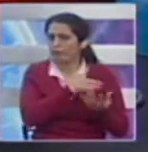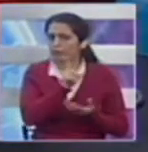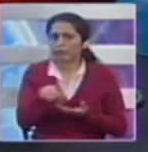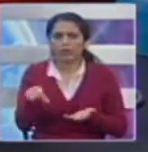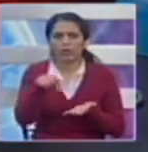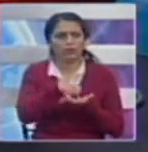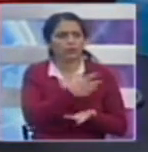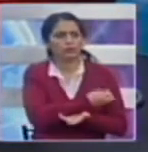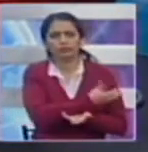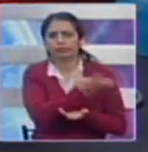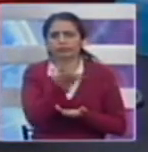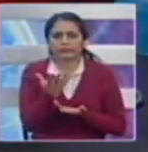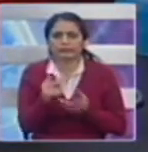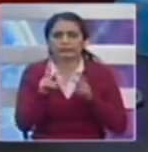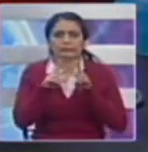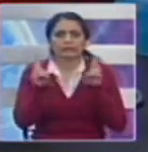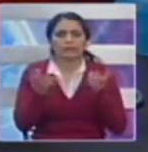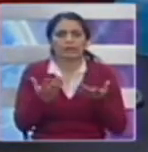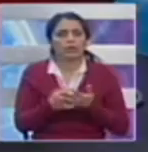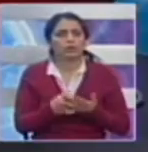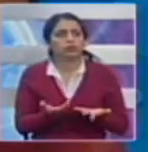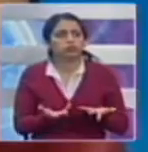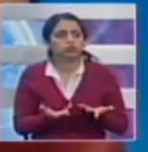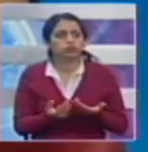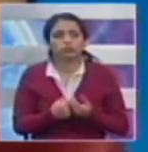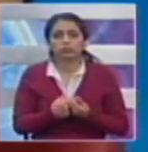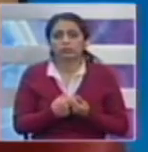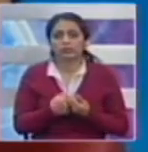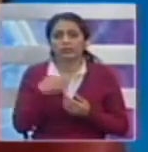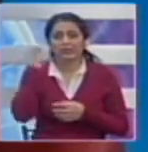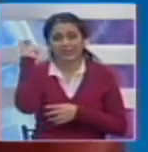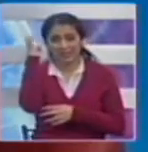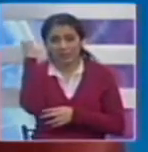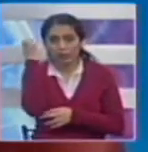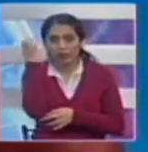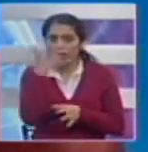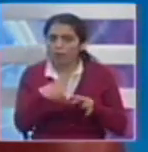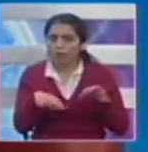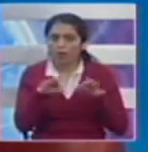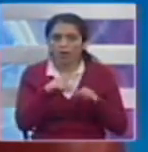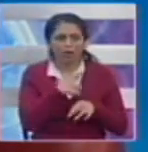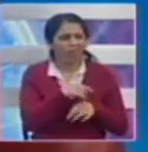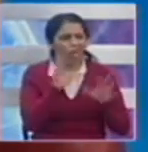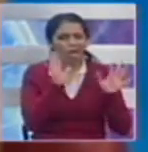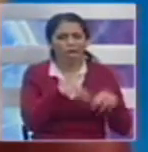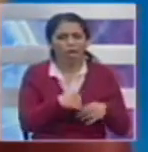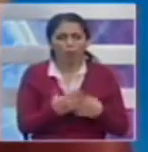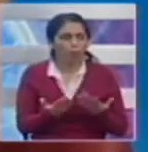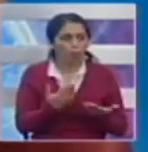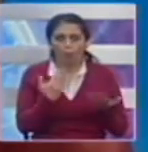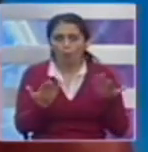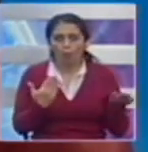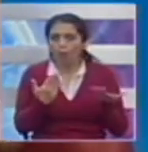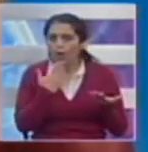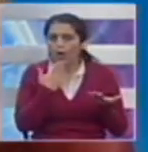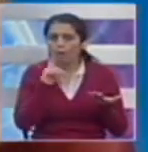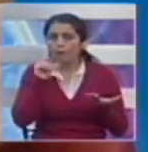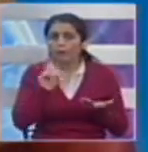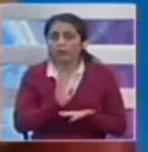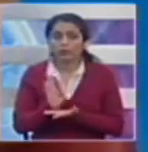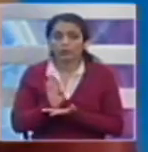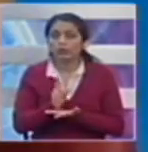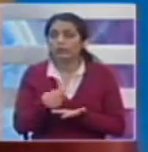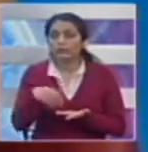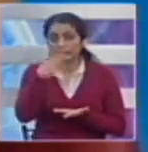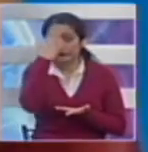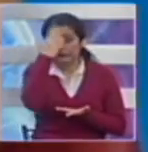sobre este tema de las emergencias versus las urgencias. ¿A dónde deben acudir los usuarios, los afiliados, las personas que nos están